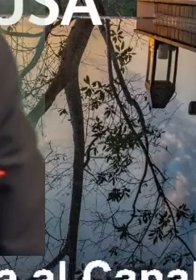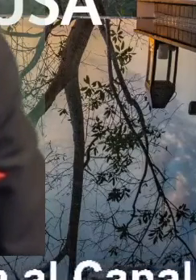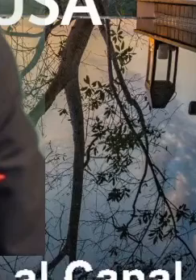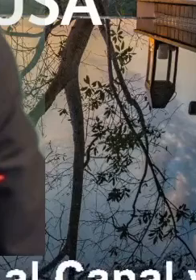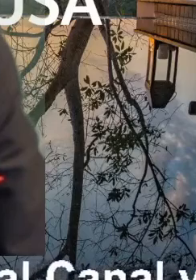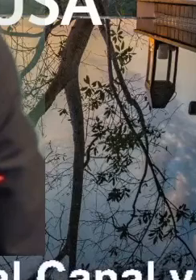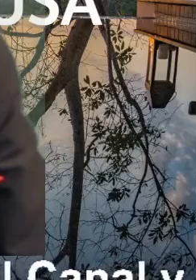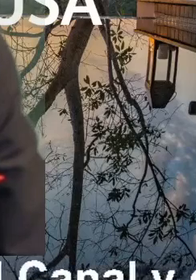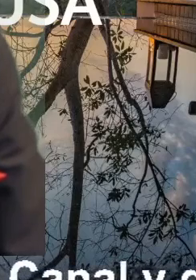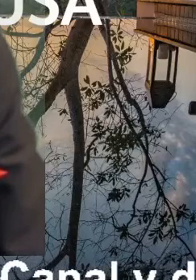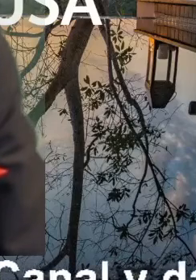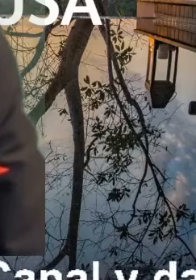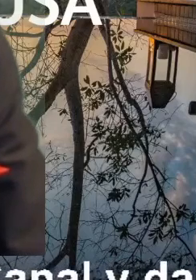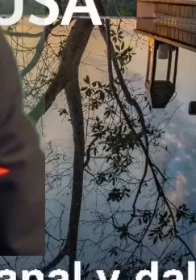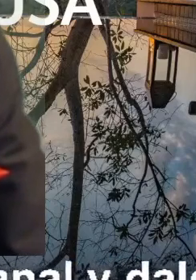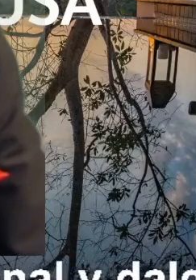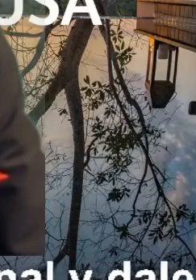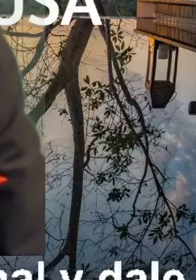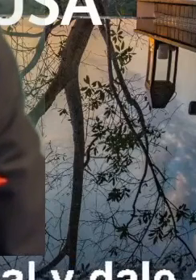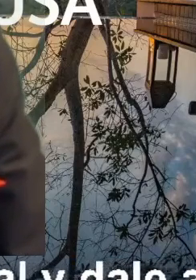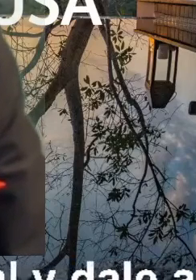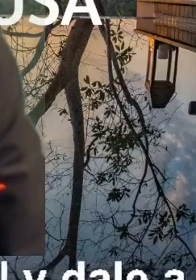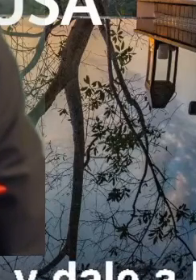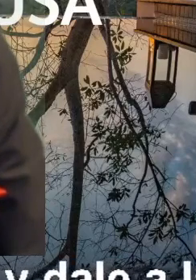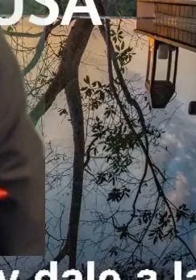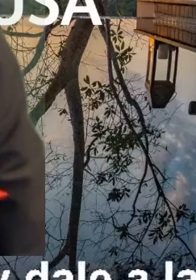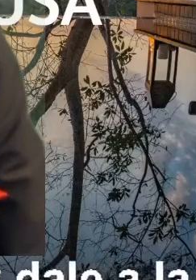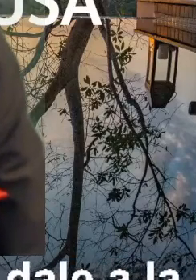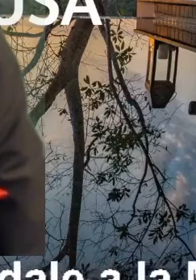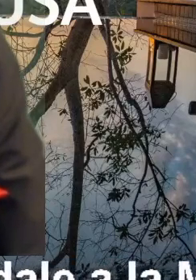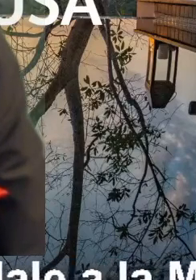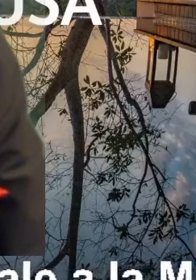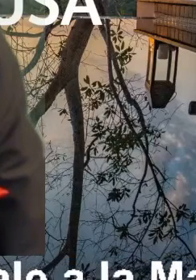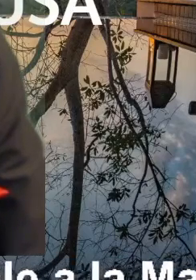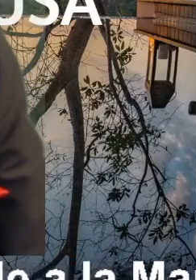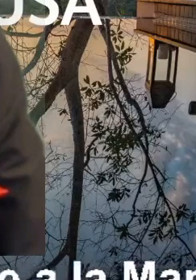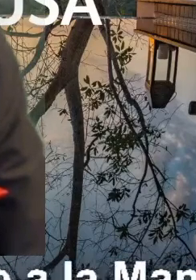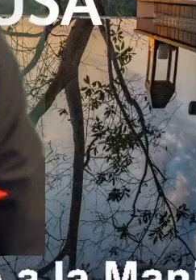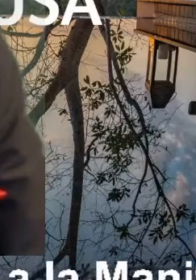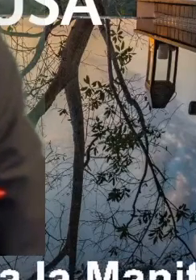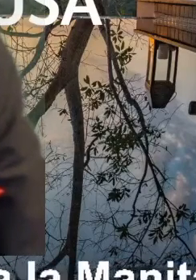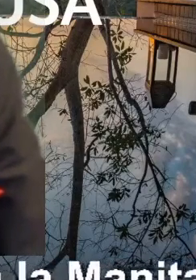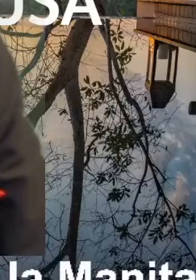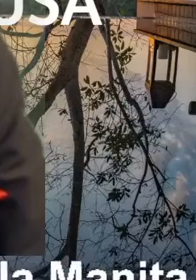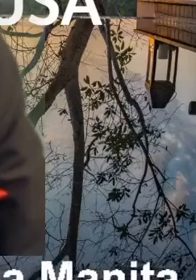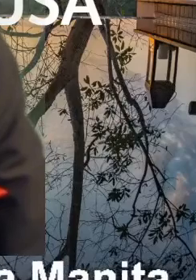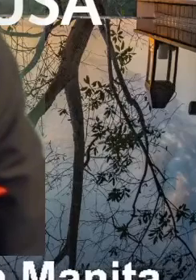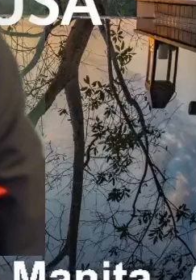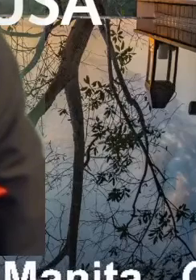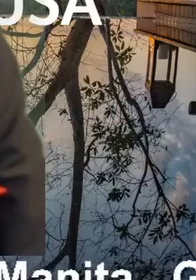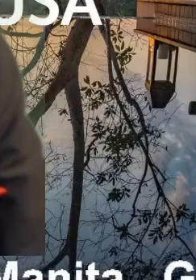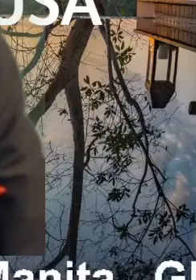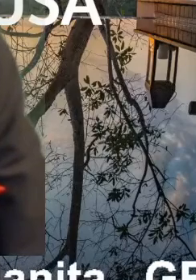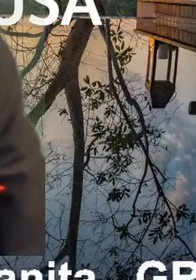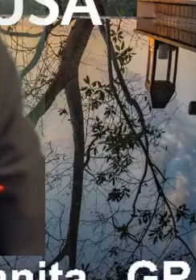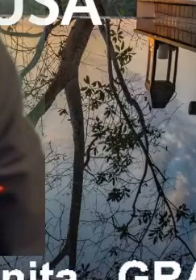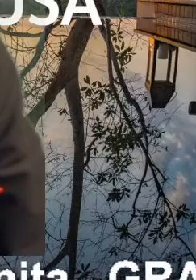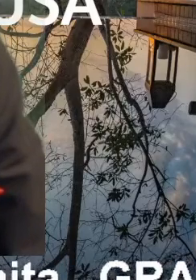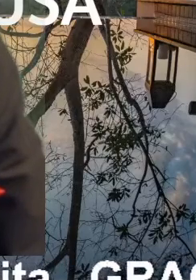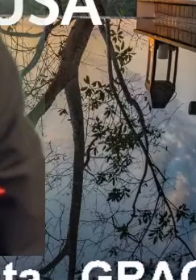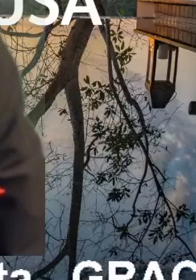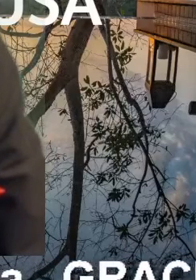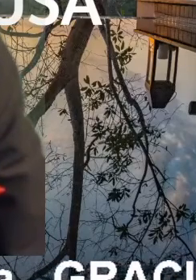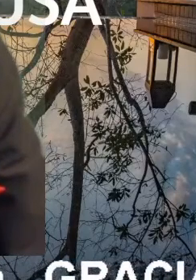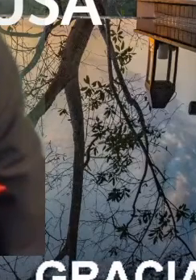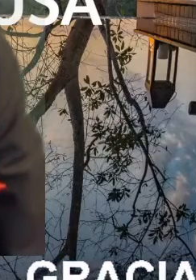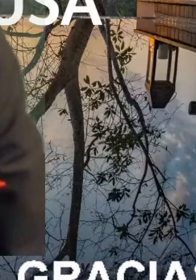con esa manera d ponerle a lópez obrador